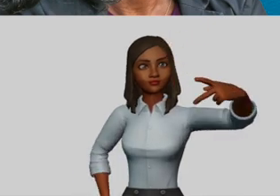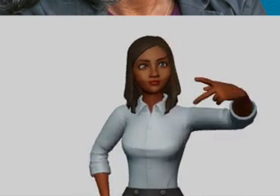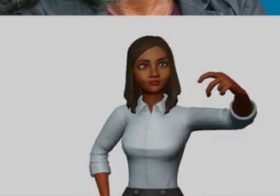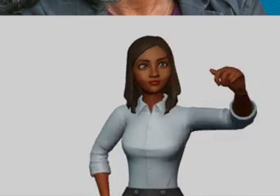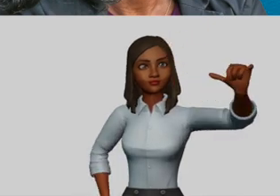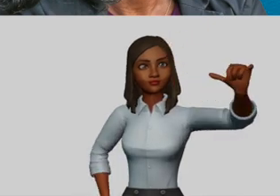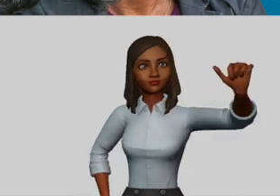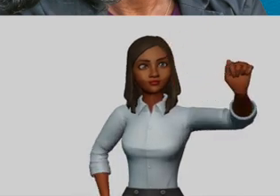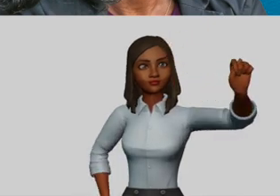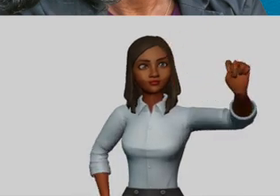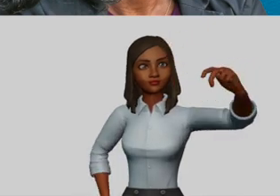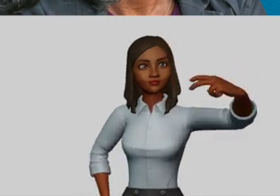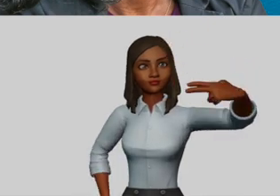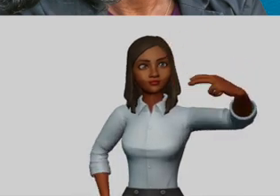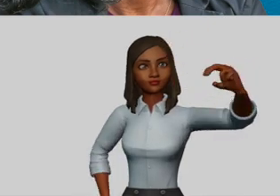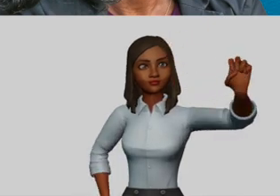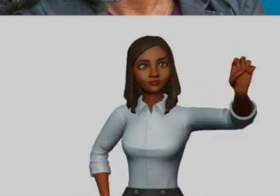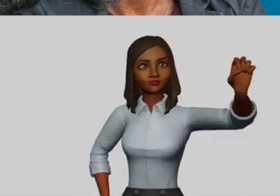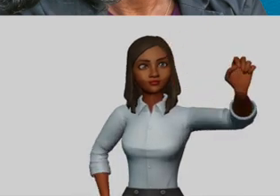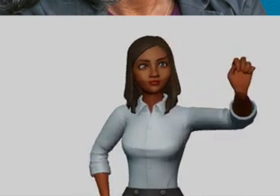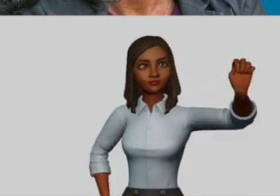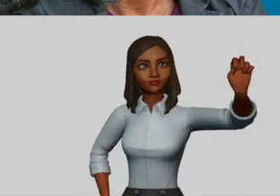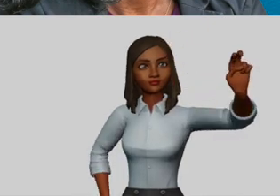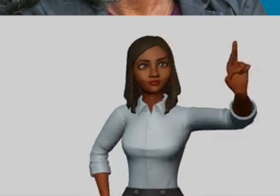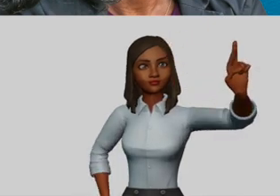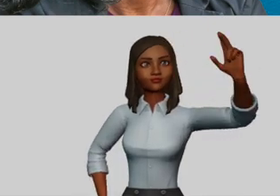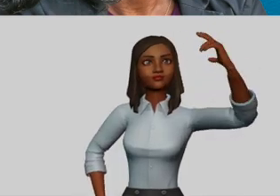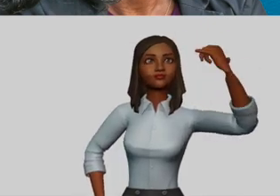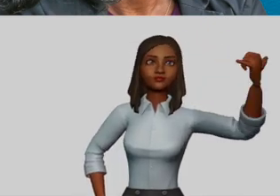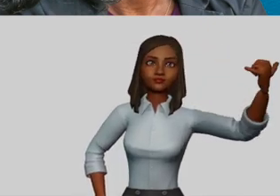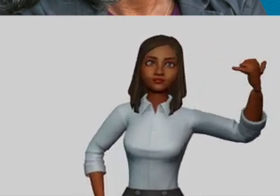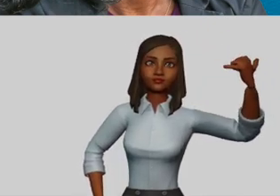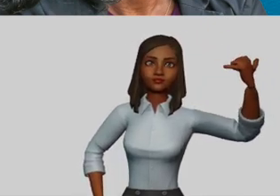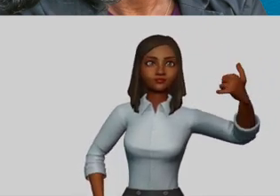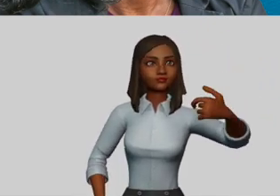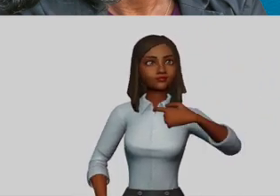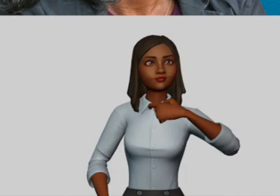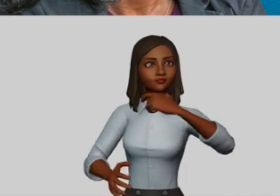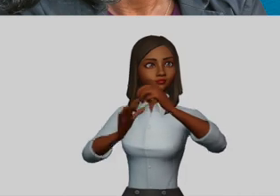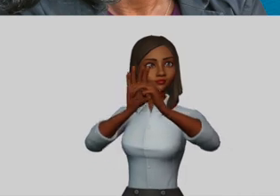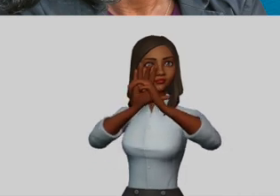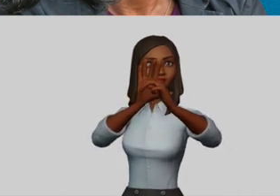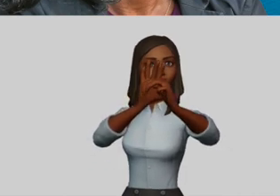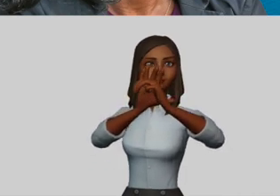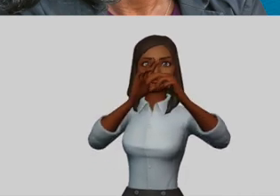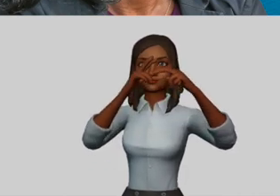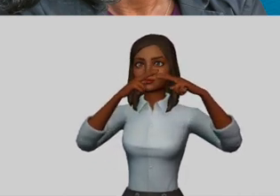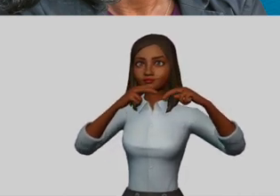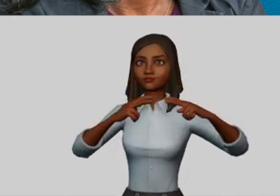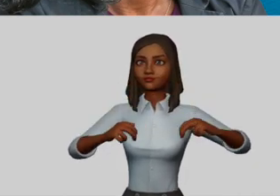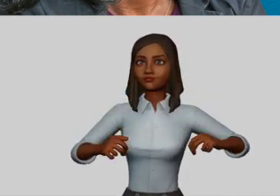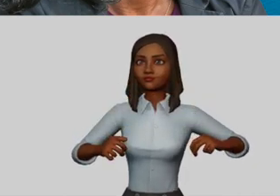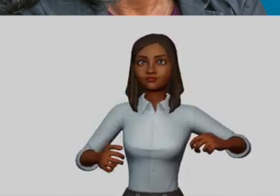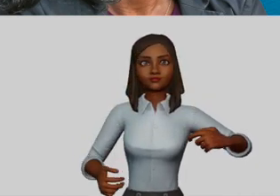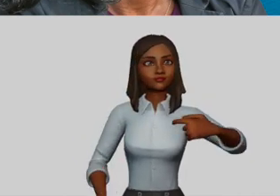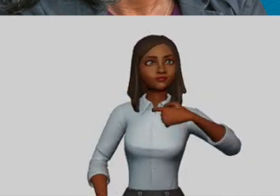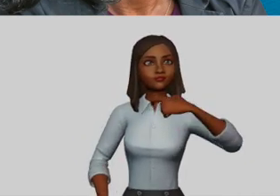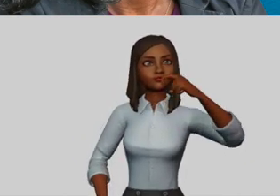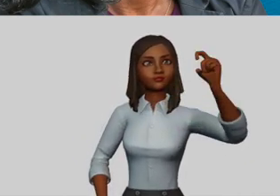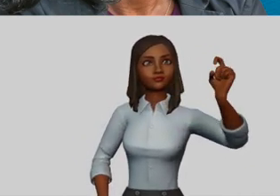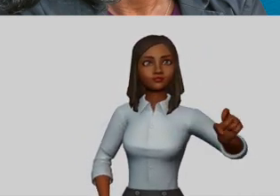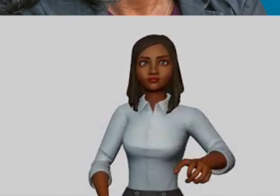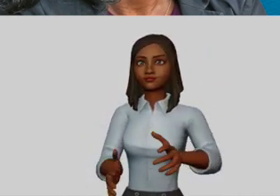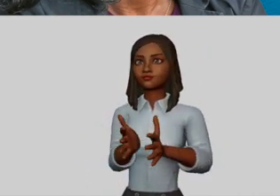él, cuando lo conocí, fue un problema porque yo no sabía seña en ese momento, no tenía la lengua de seña